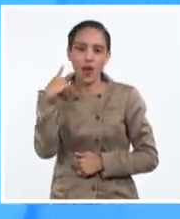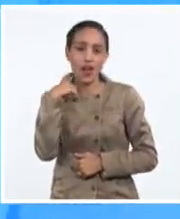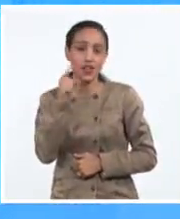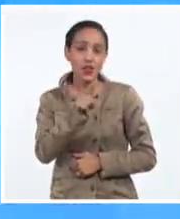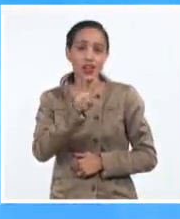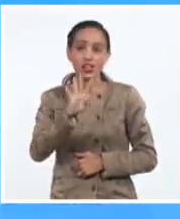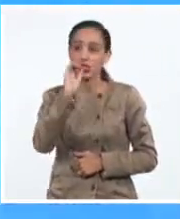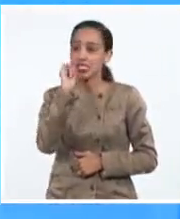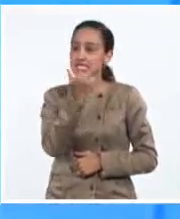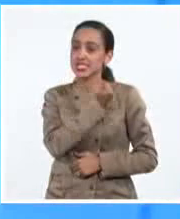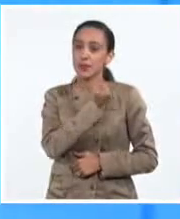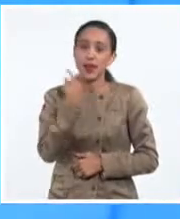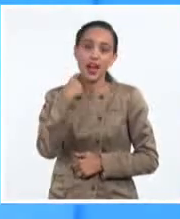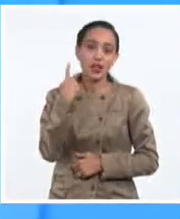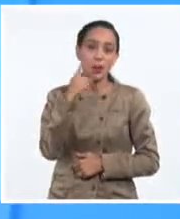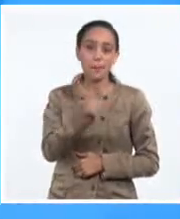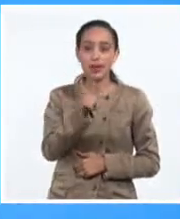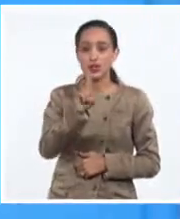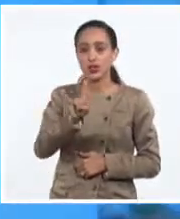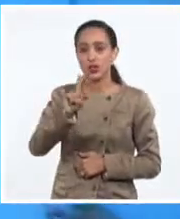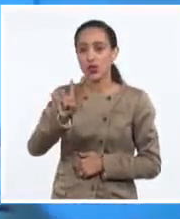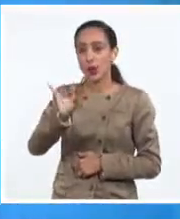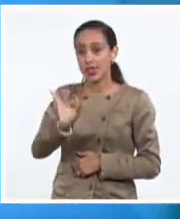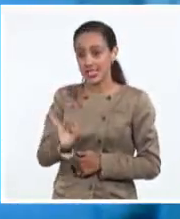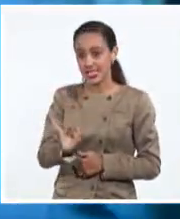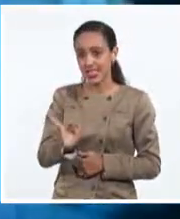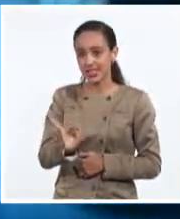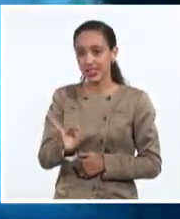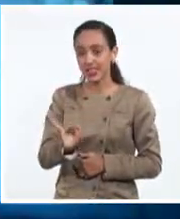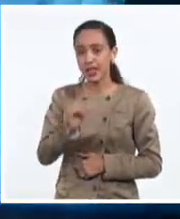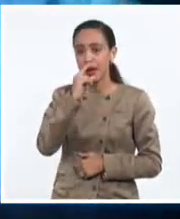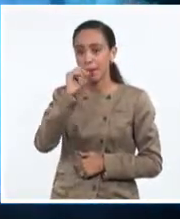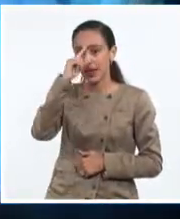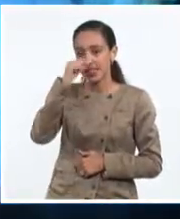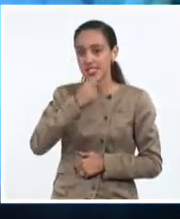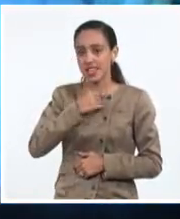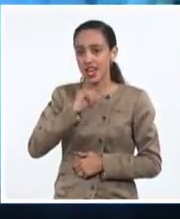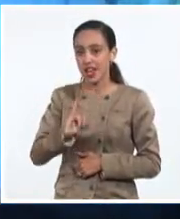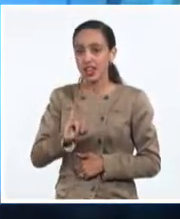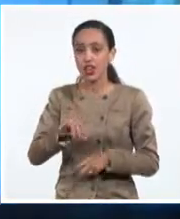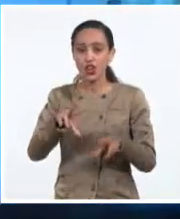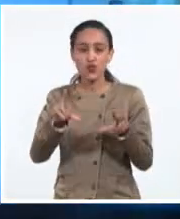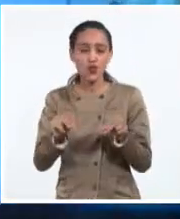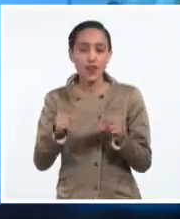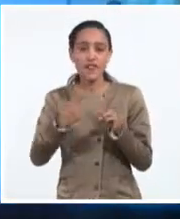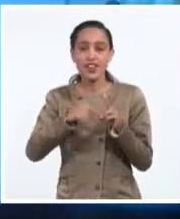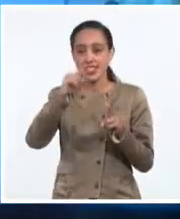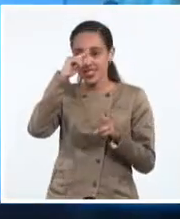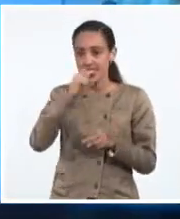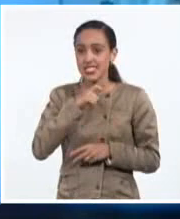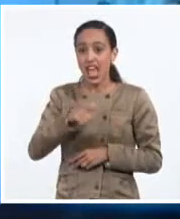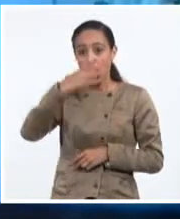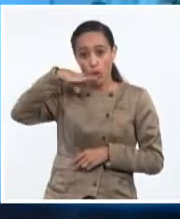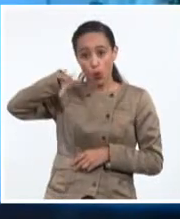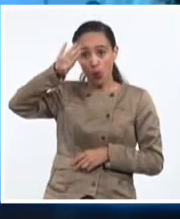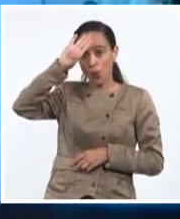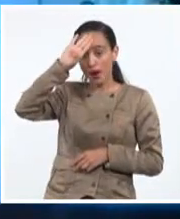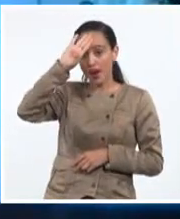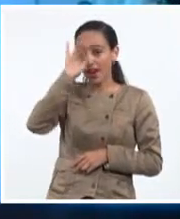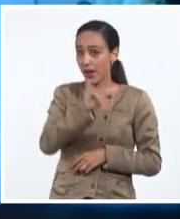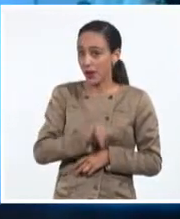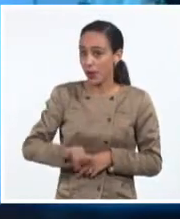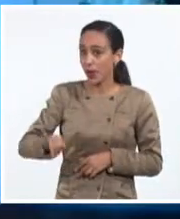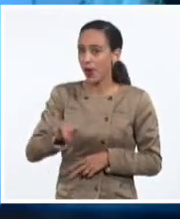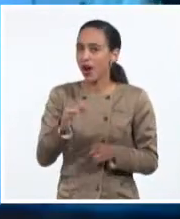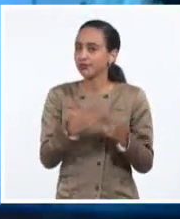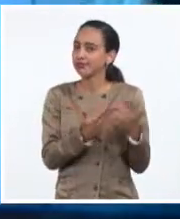14 de diciembre de 1997, Bienzay debutó como una nueva Giselle cubana, a la vez que consideró un